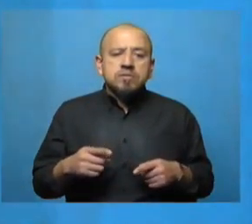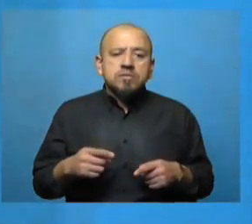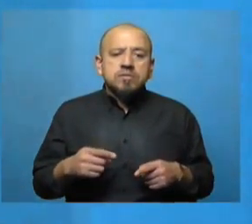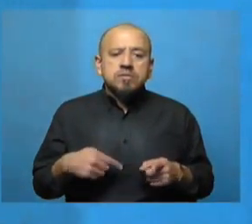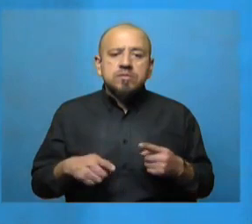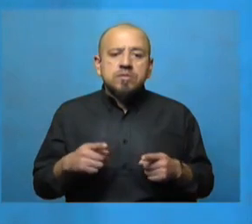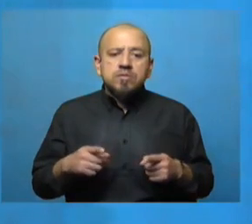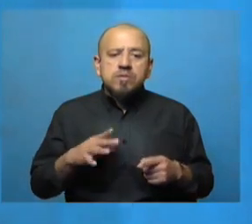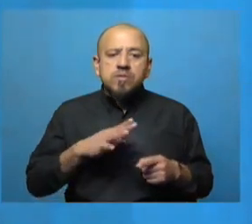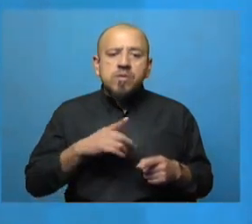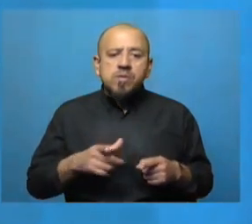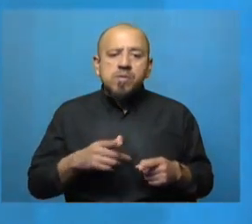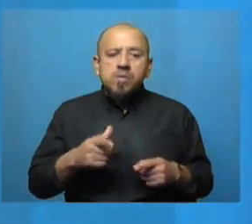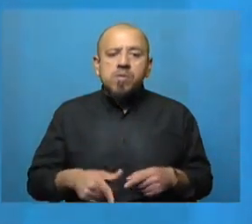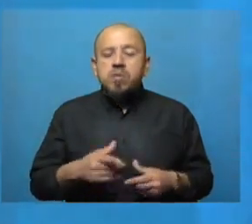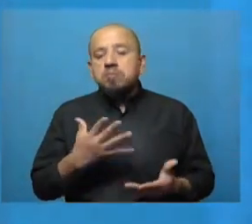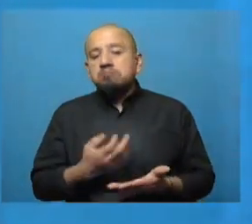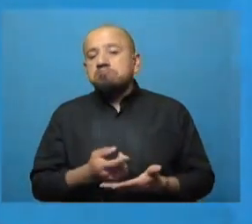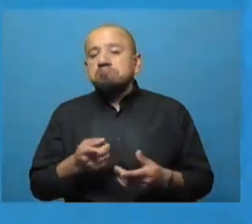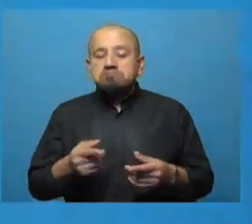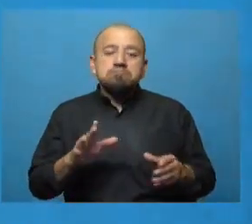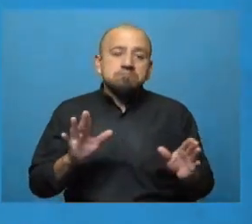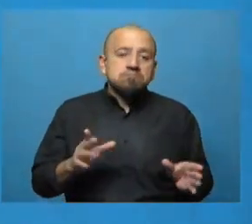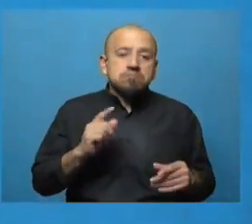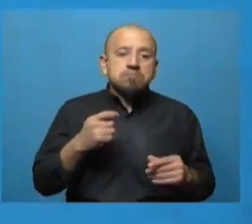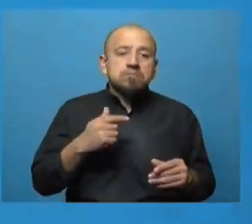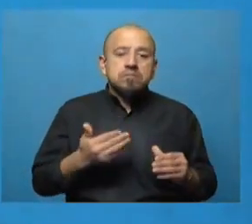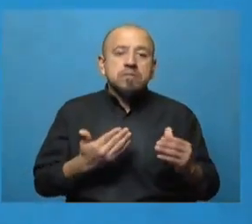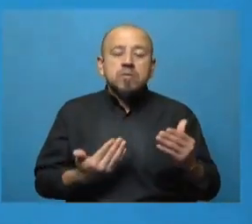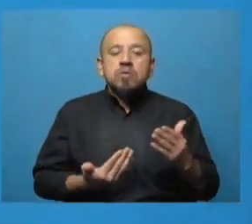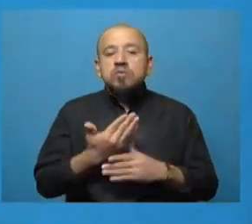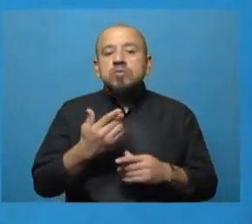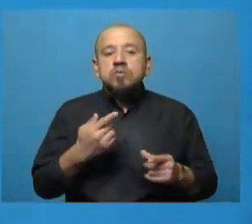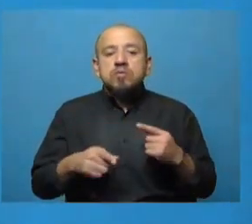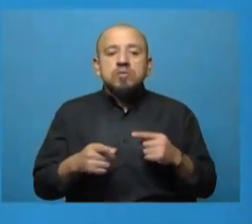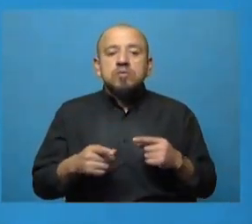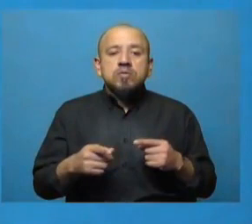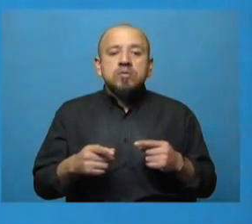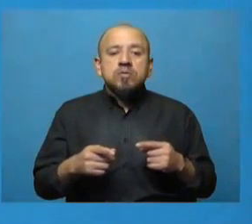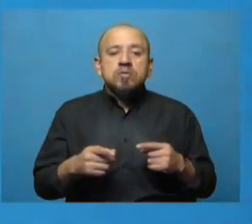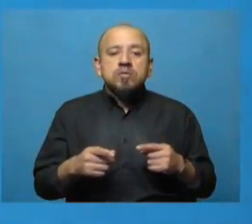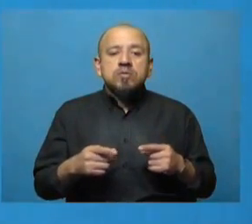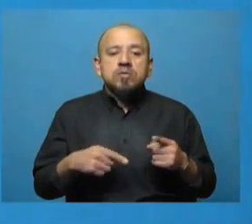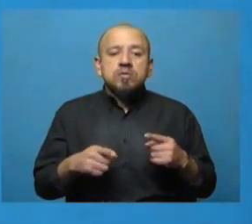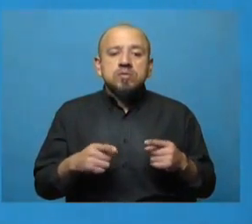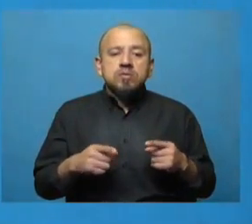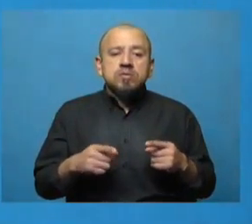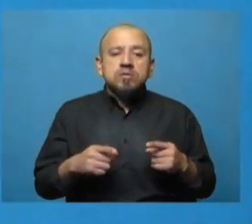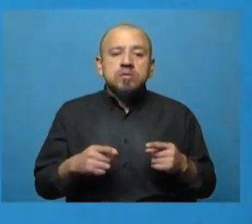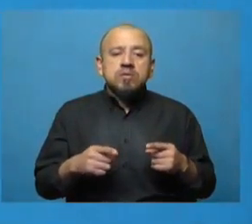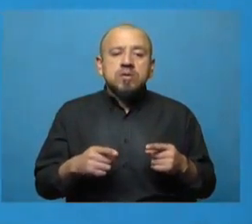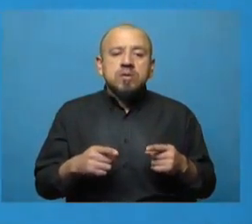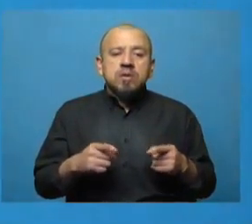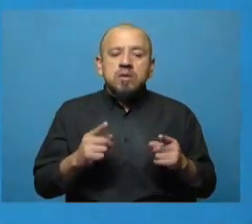cuando lo tenga luego grabaré Y si me gusta lo subo estoy estoy También